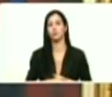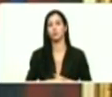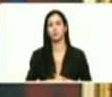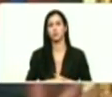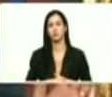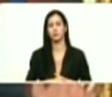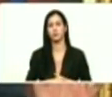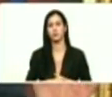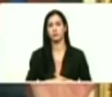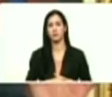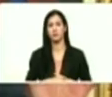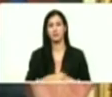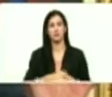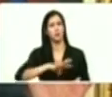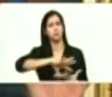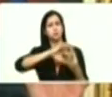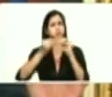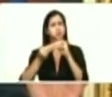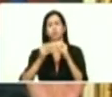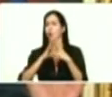la estructuración total